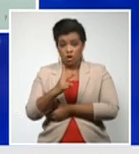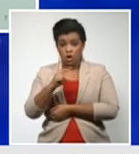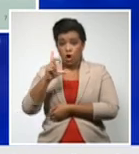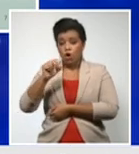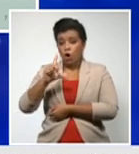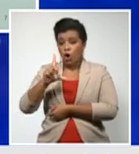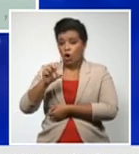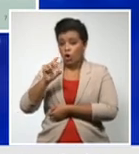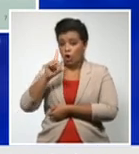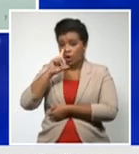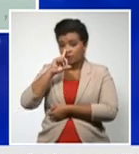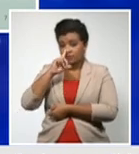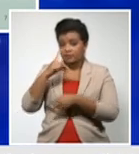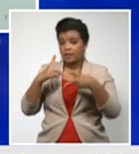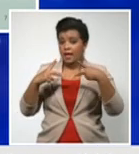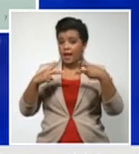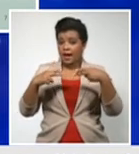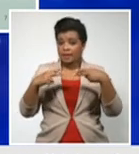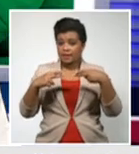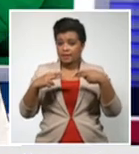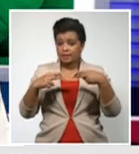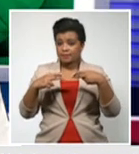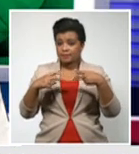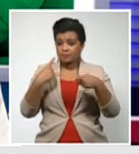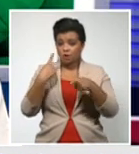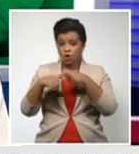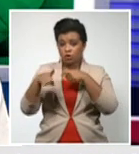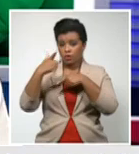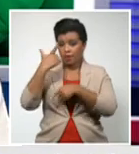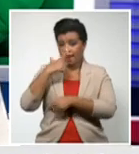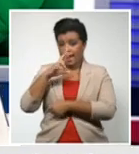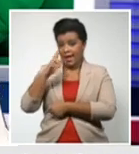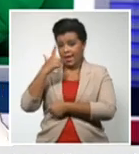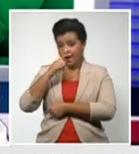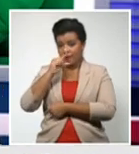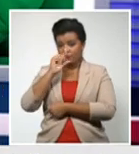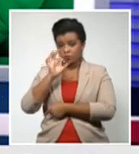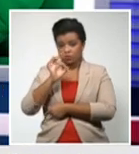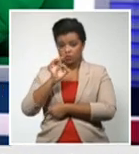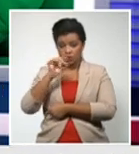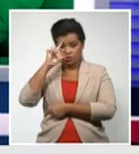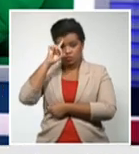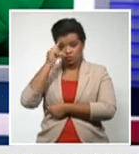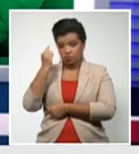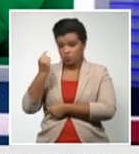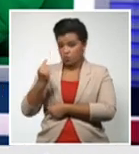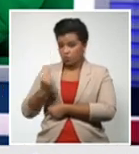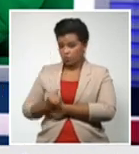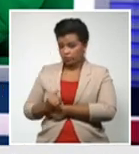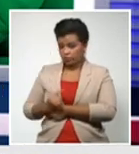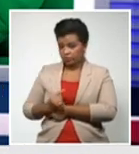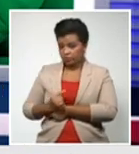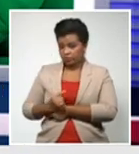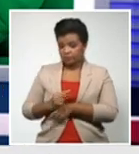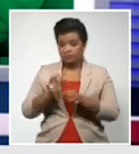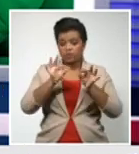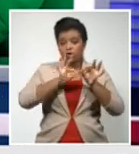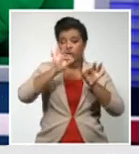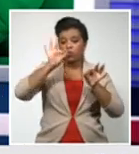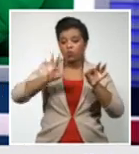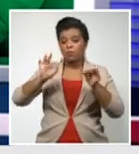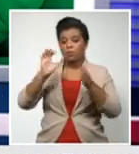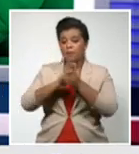Arabos, un caso confirmado en cada uno. Y la curva de esta provincia, del comportamiento de casos en los últimos 15